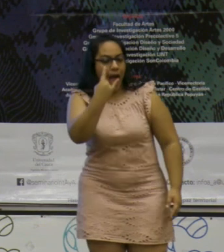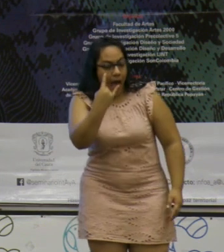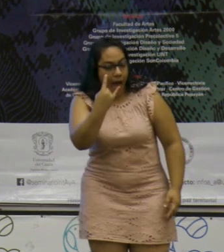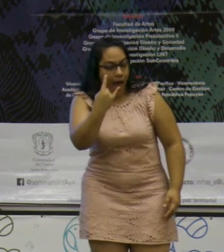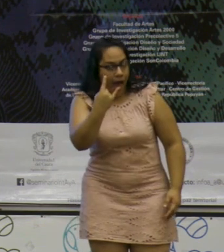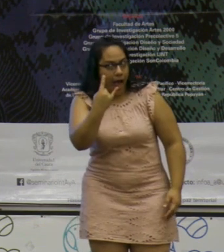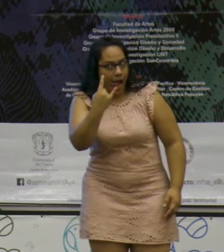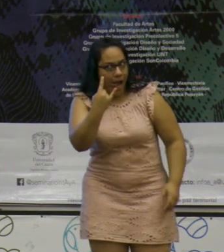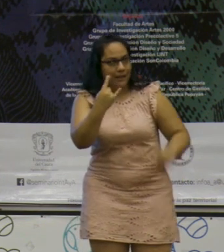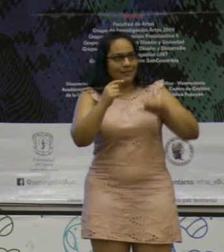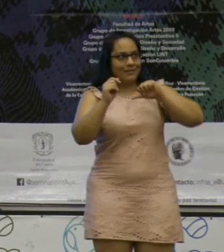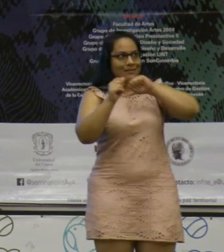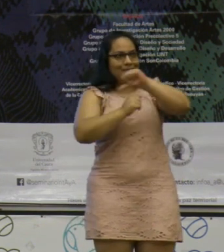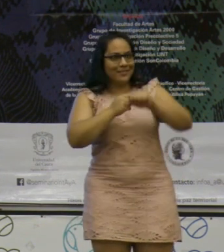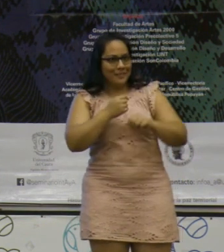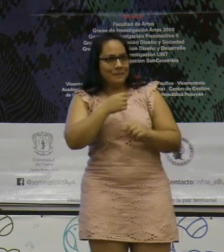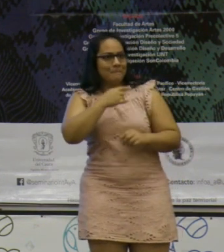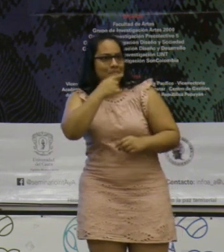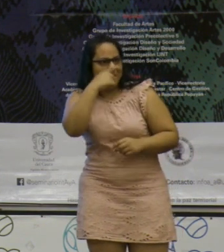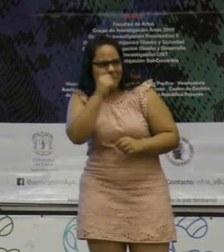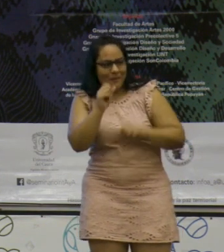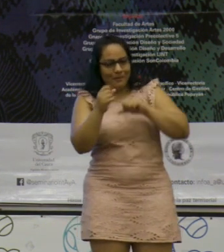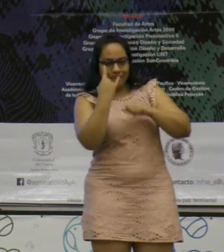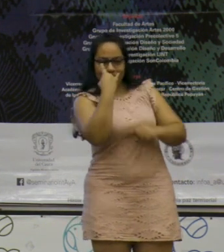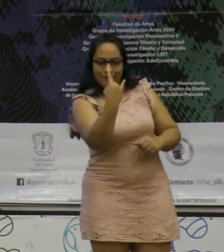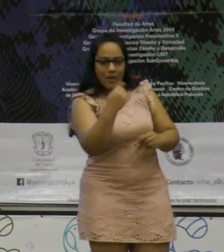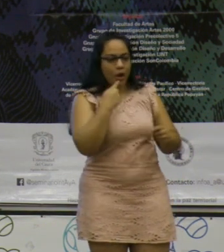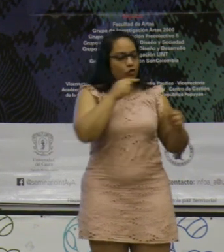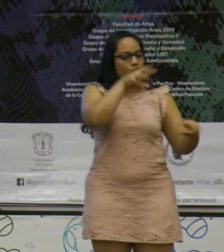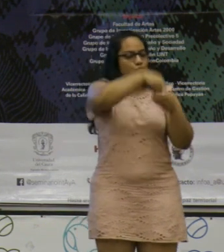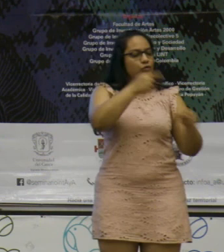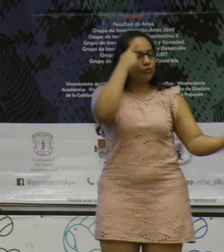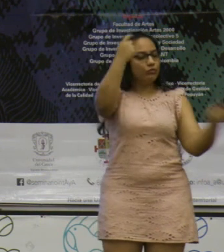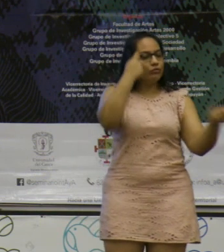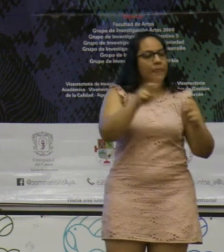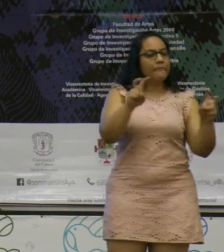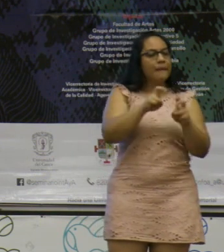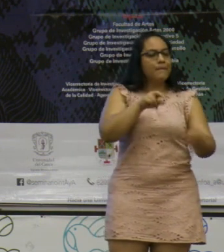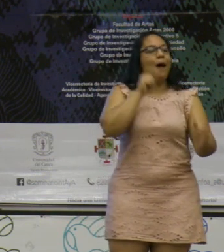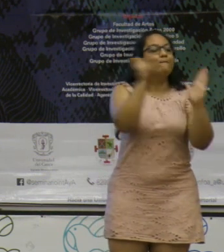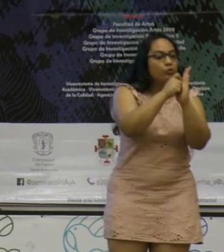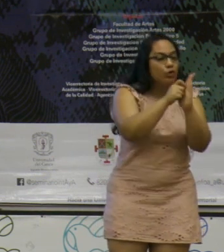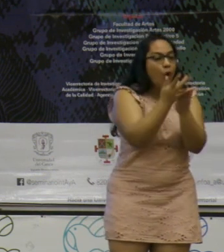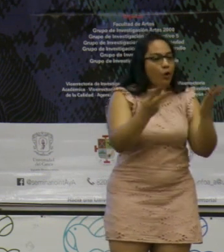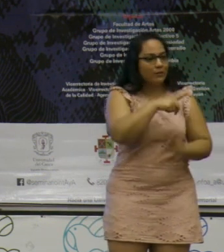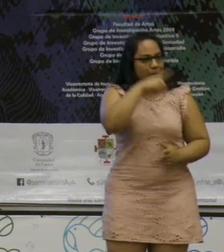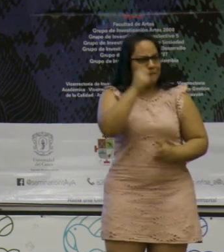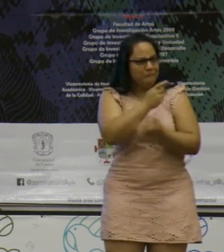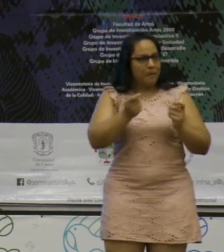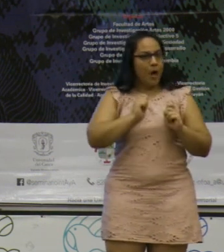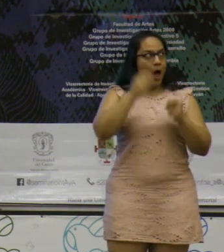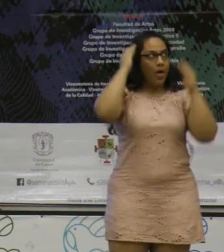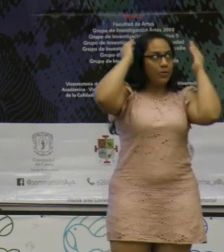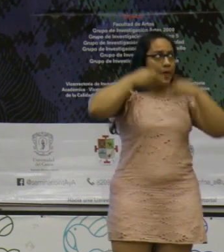Es decir, Karl Rosenkrantz produce esta categoría de lo interesante dentro de los discursos estéticos para referirse justamente a ese uso que le estamos dando de manera